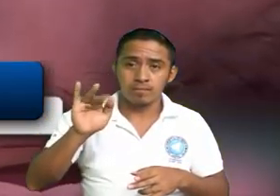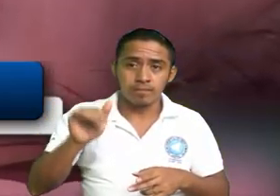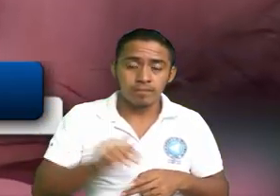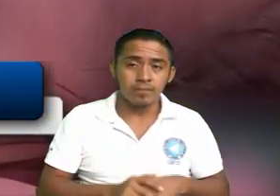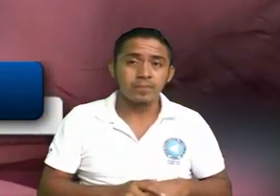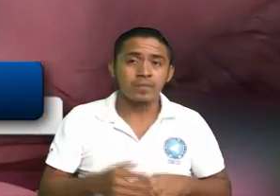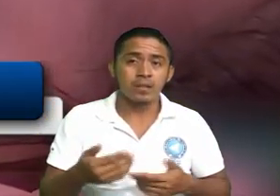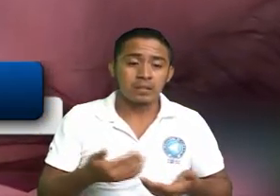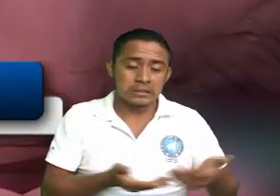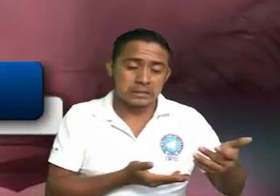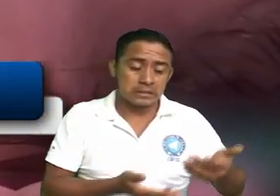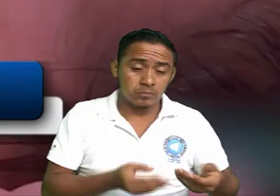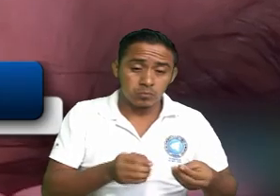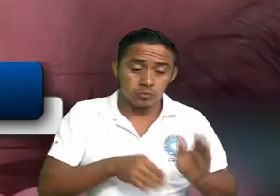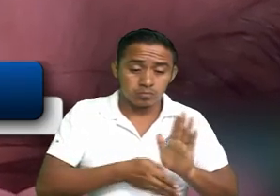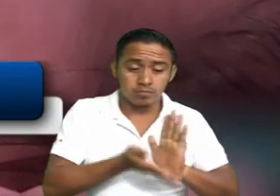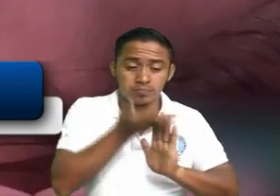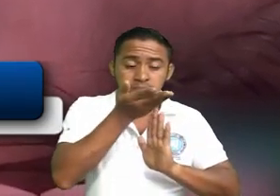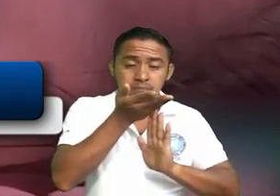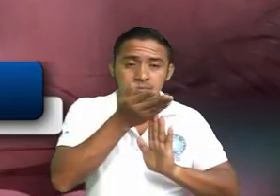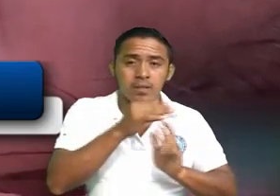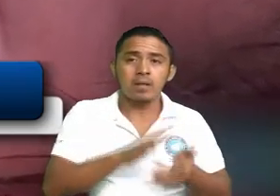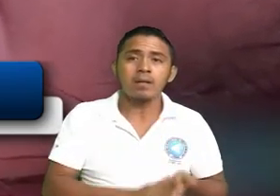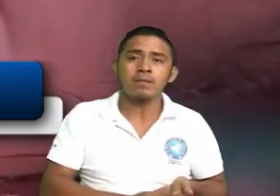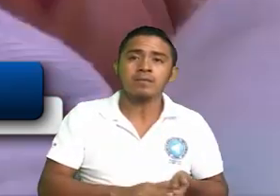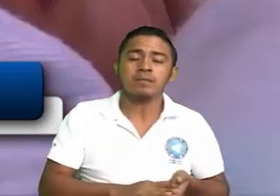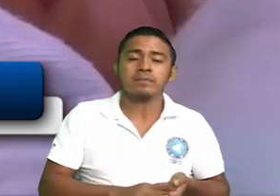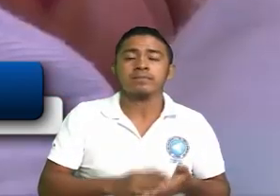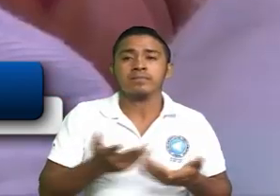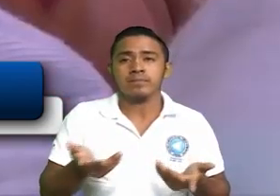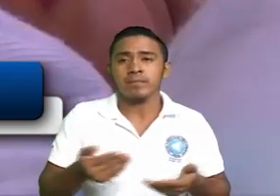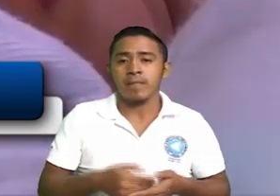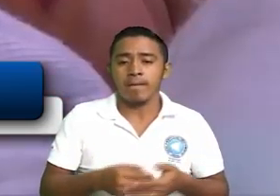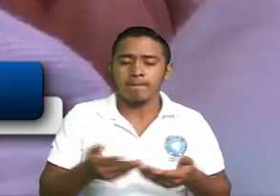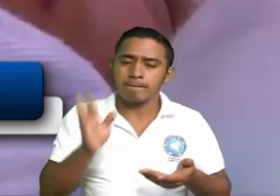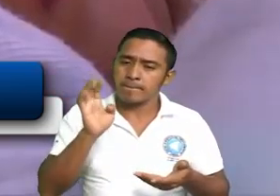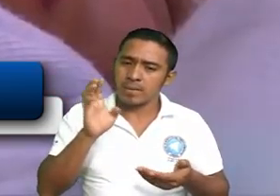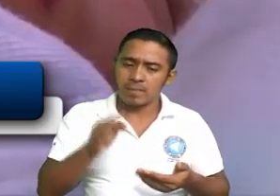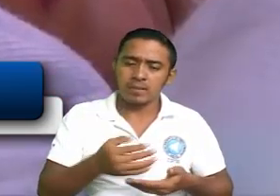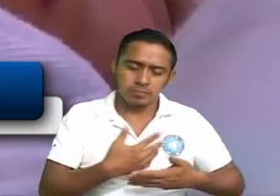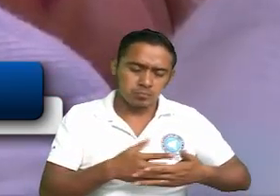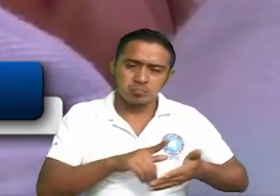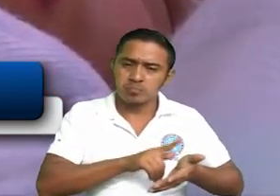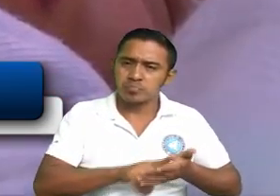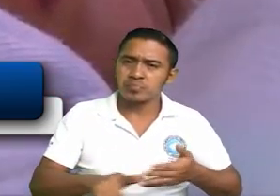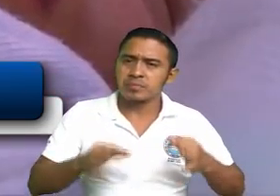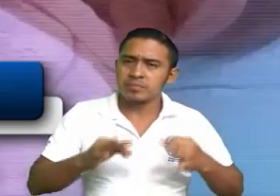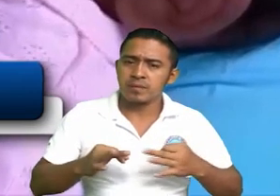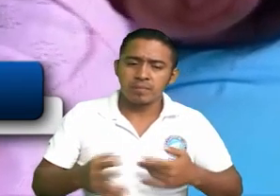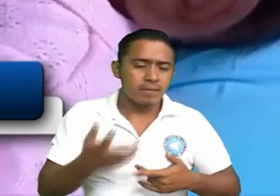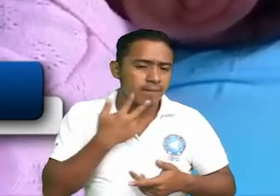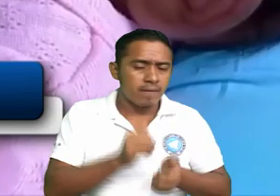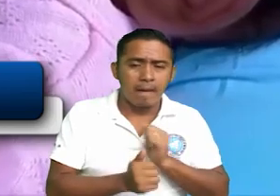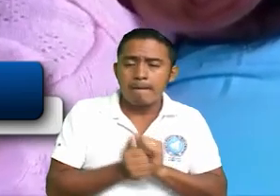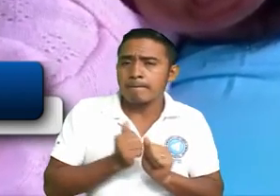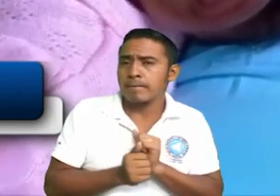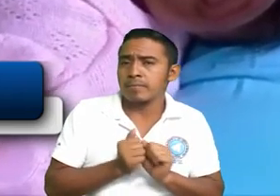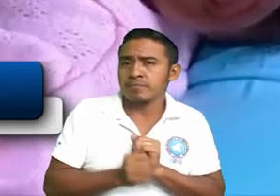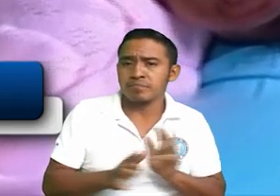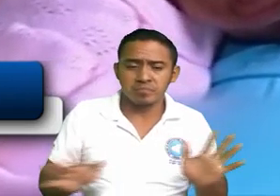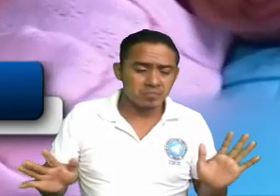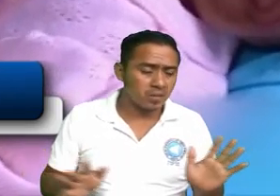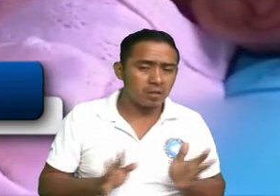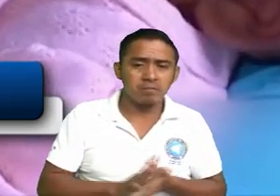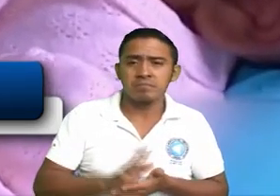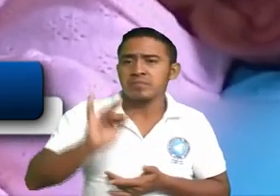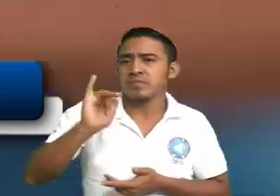papá, nada más. Ya. ¿Ok? Entiendo. Eso es común en algunos casos. Entonces, en ese momento, ese pigmento que se llama bilirrubina se